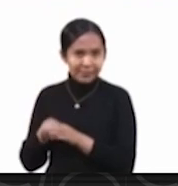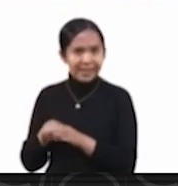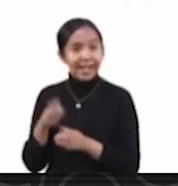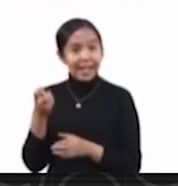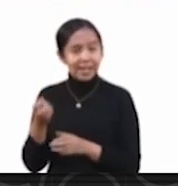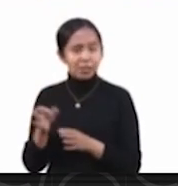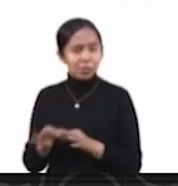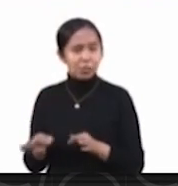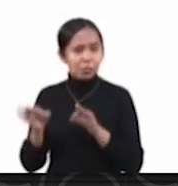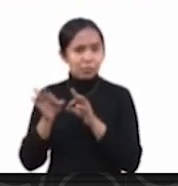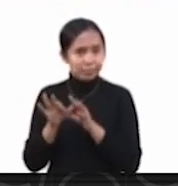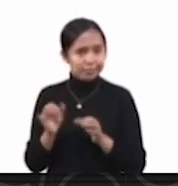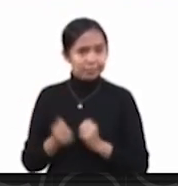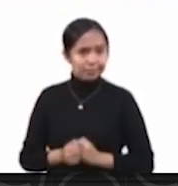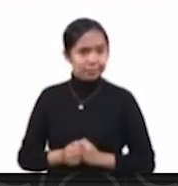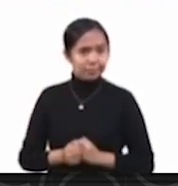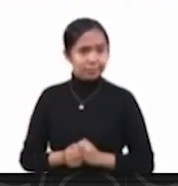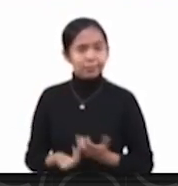demasiado importante.